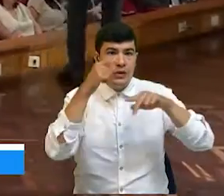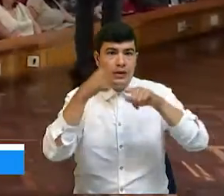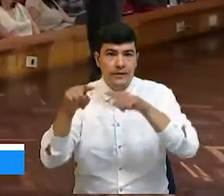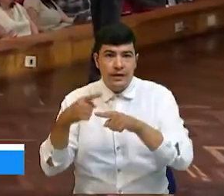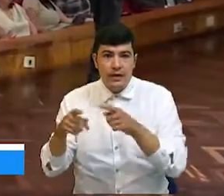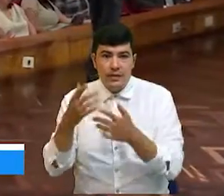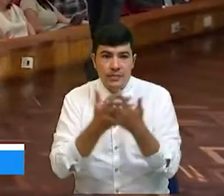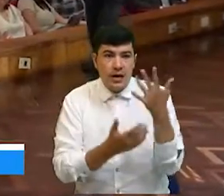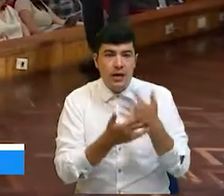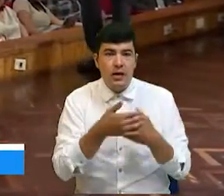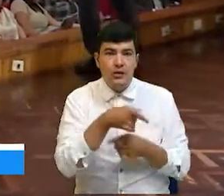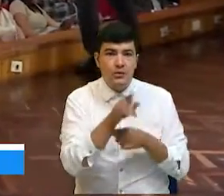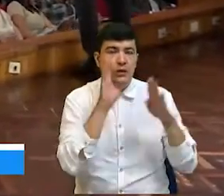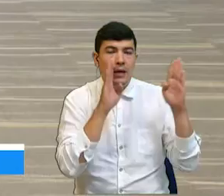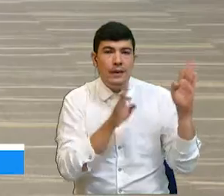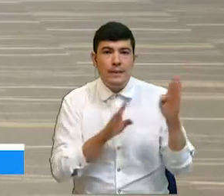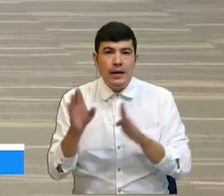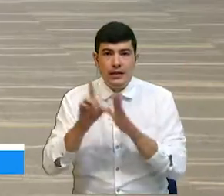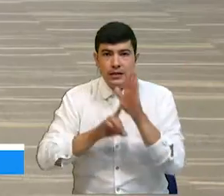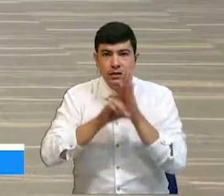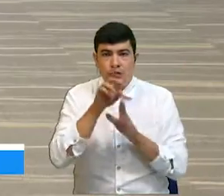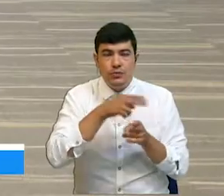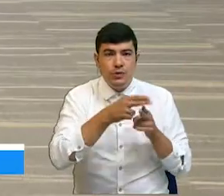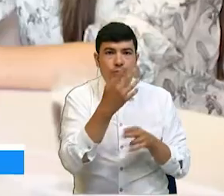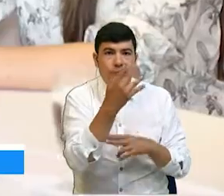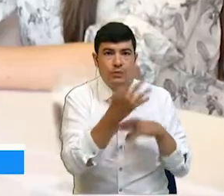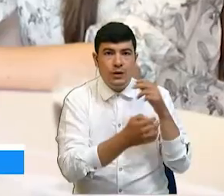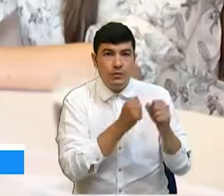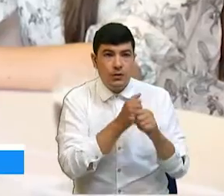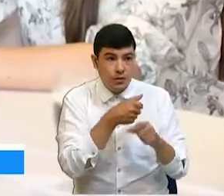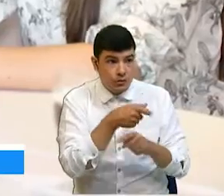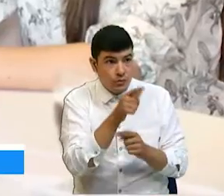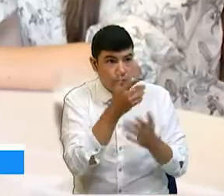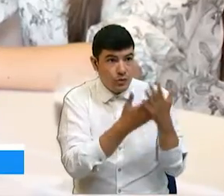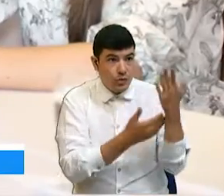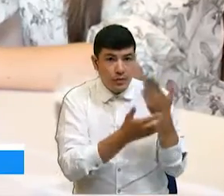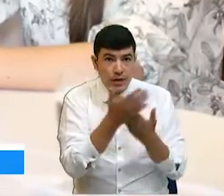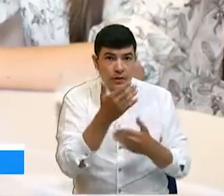manos el plan de desarrollo para su cuatrenio. El documento final